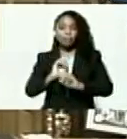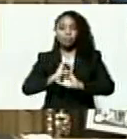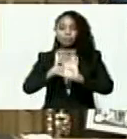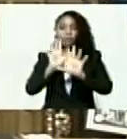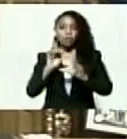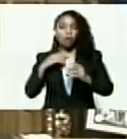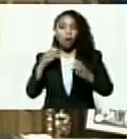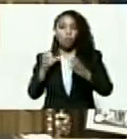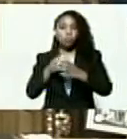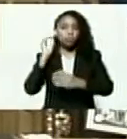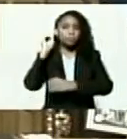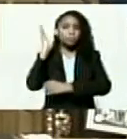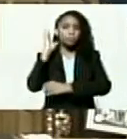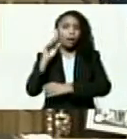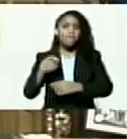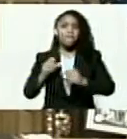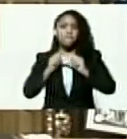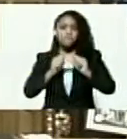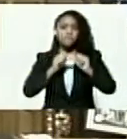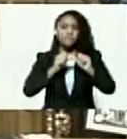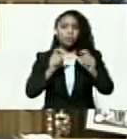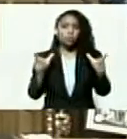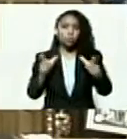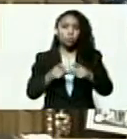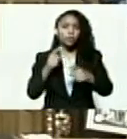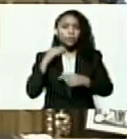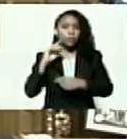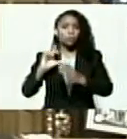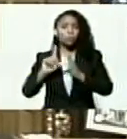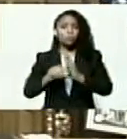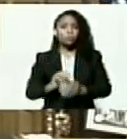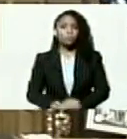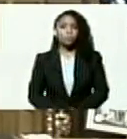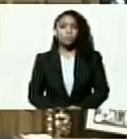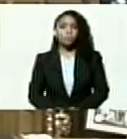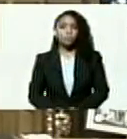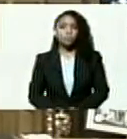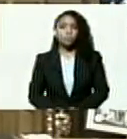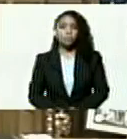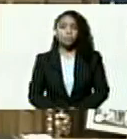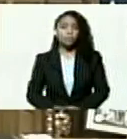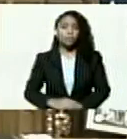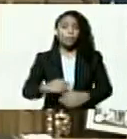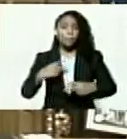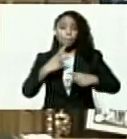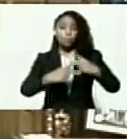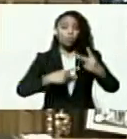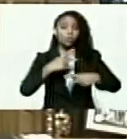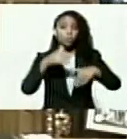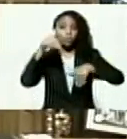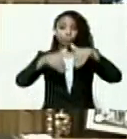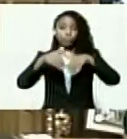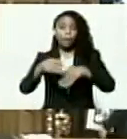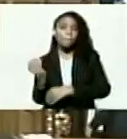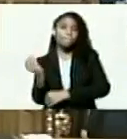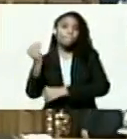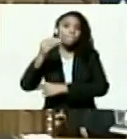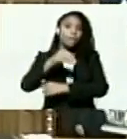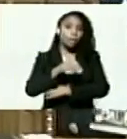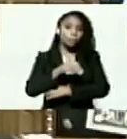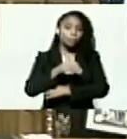sesión permanente. Luego, según lo que ciudadano estipula Roberto Antonio Picón la Ley Herrera de Procesos Electorales y además